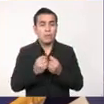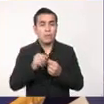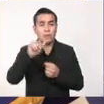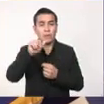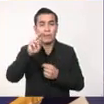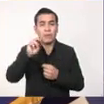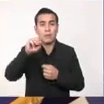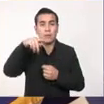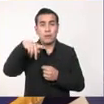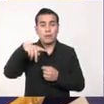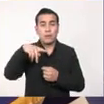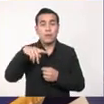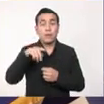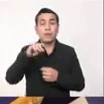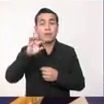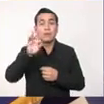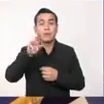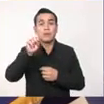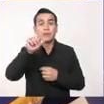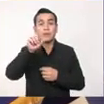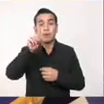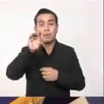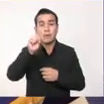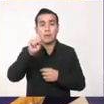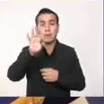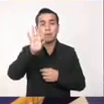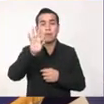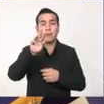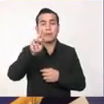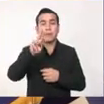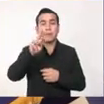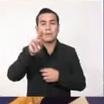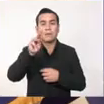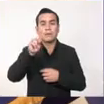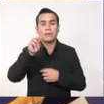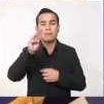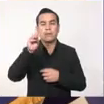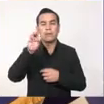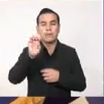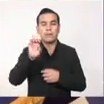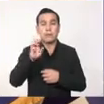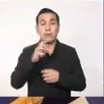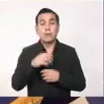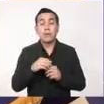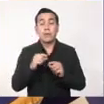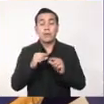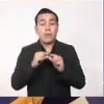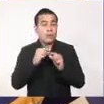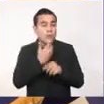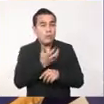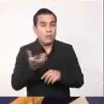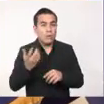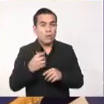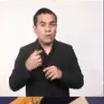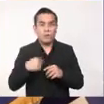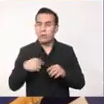ANEP, FUSADES, FUNDE, Cámara de Comercio, las 10